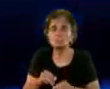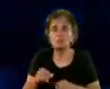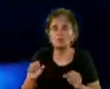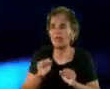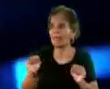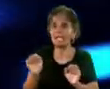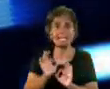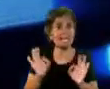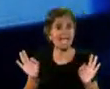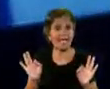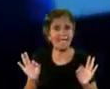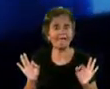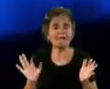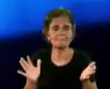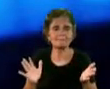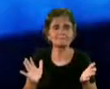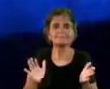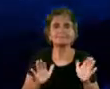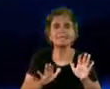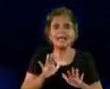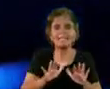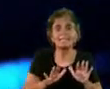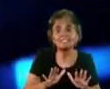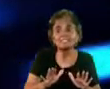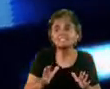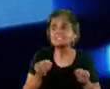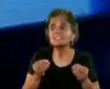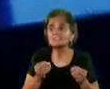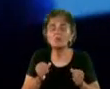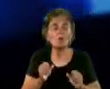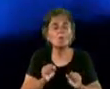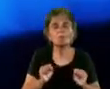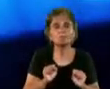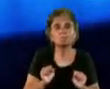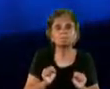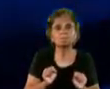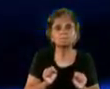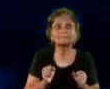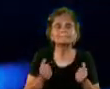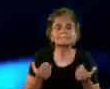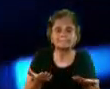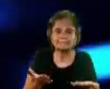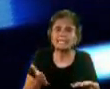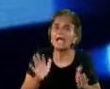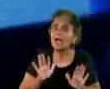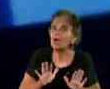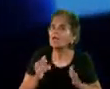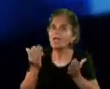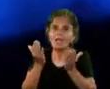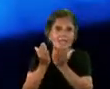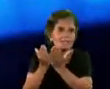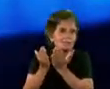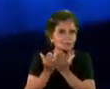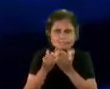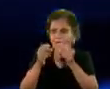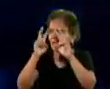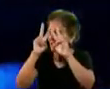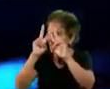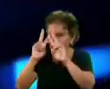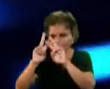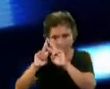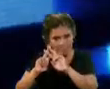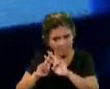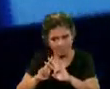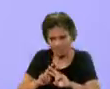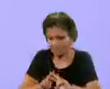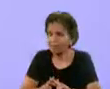puede ser por epilepsia o no por epilepsia. Y ahí son los estudios que hay que hacer posteriormente, ¿no? Uh-huh.